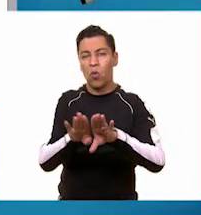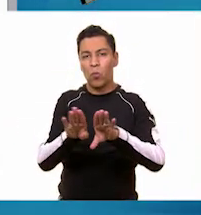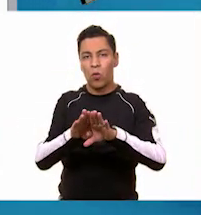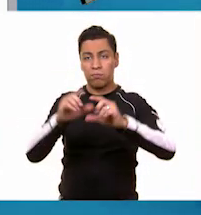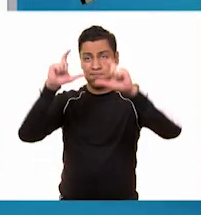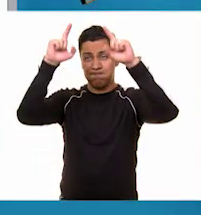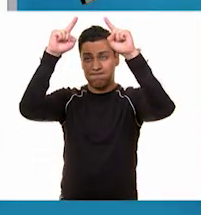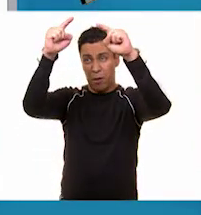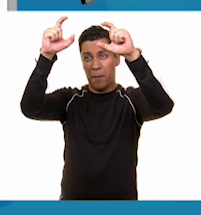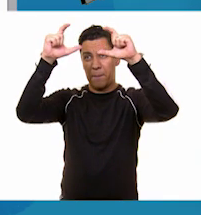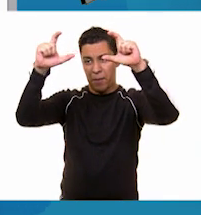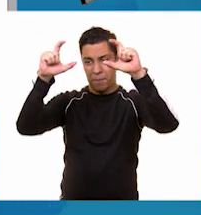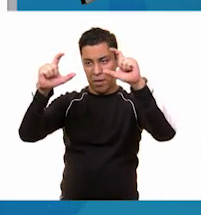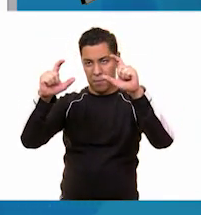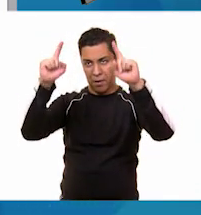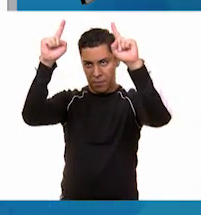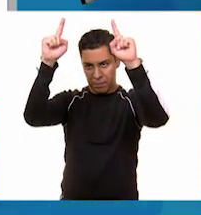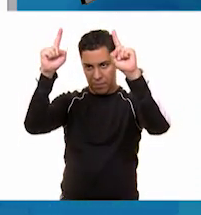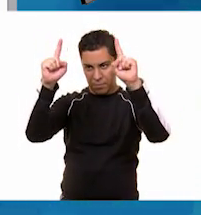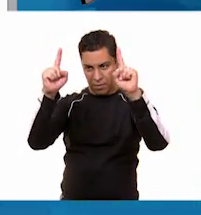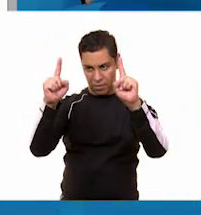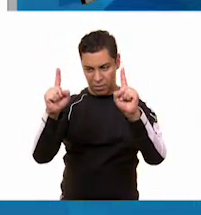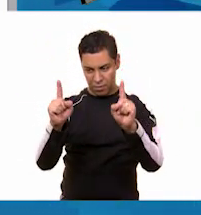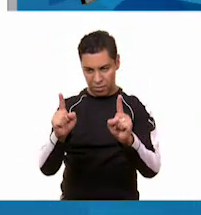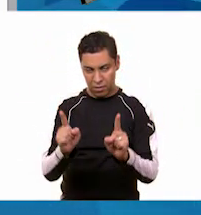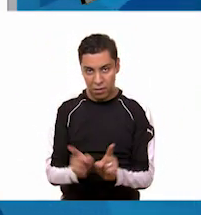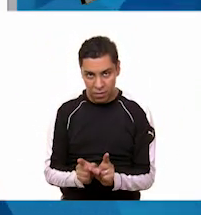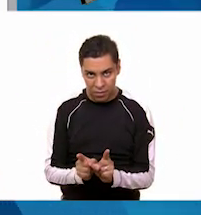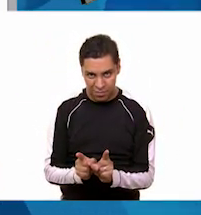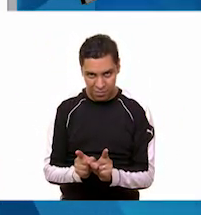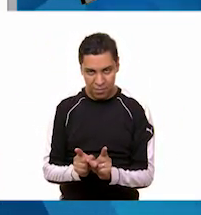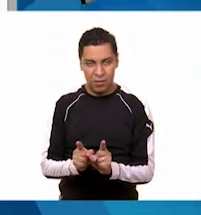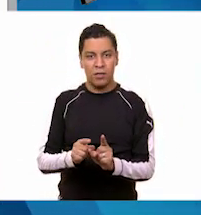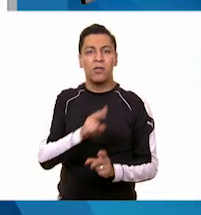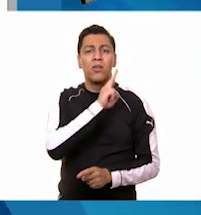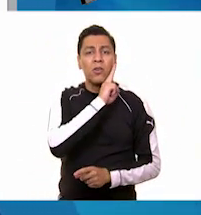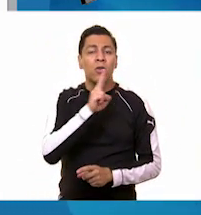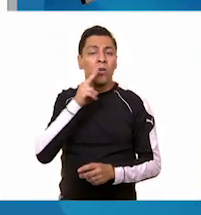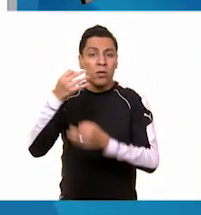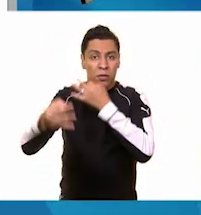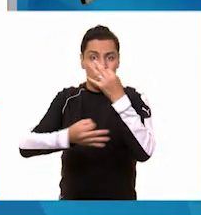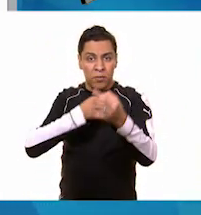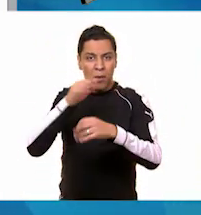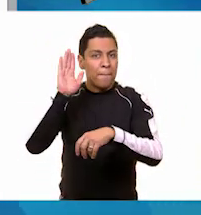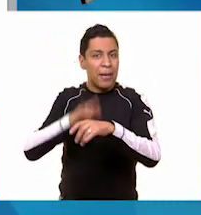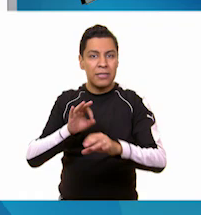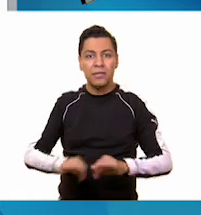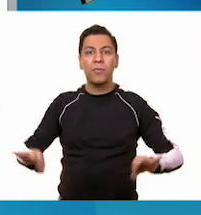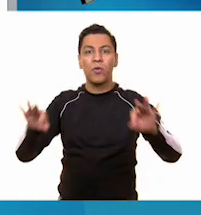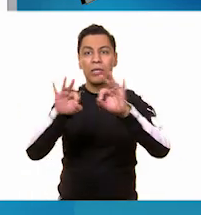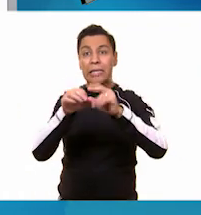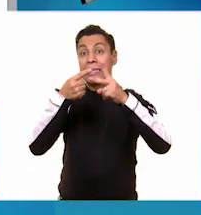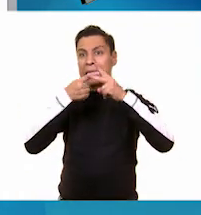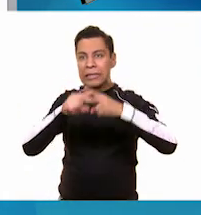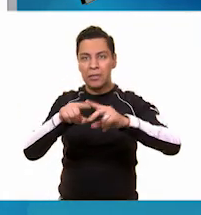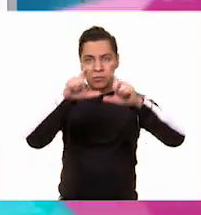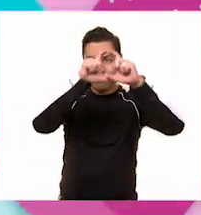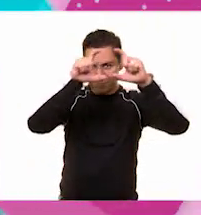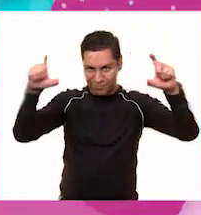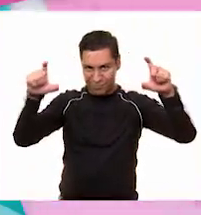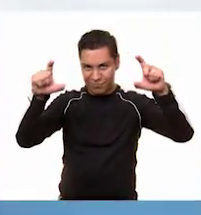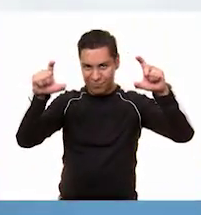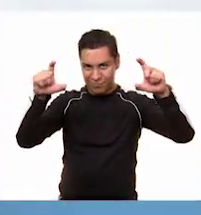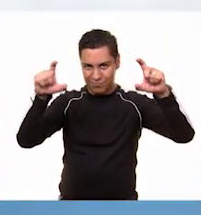nota periodística. Identificamos que en una nota periodística la información más relevante se escribe al principio, en la